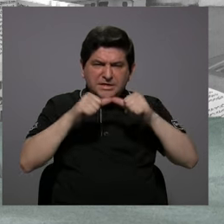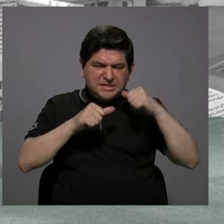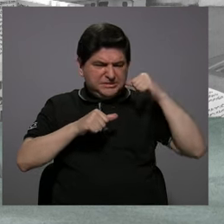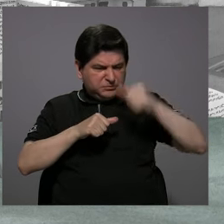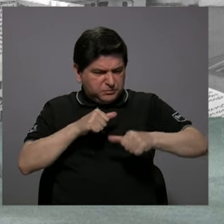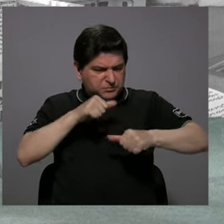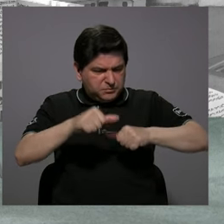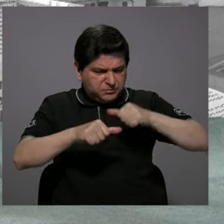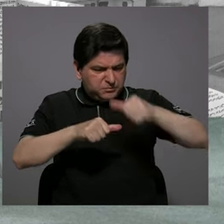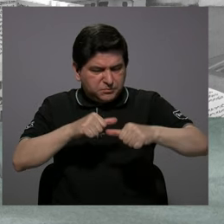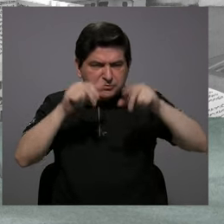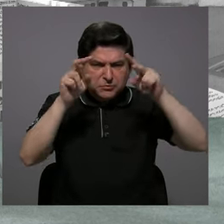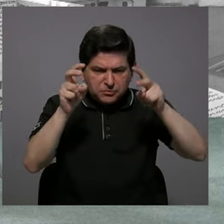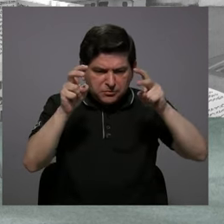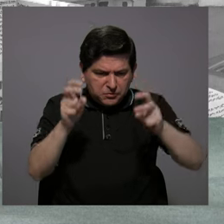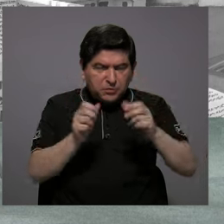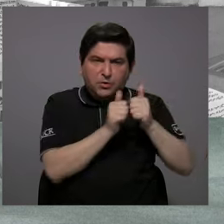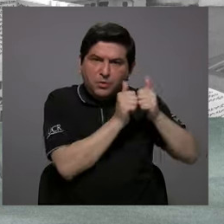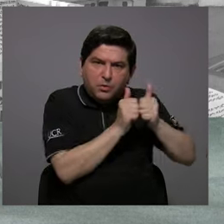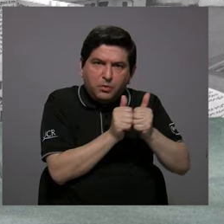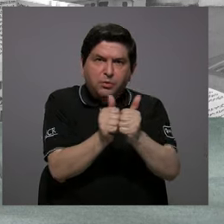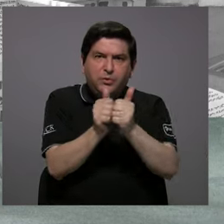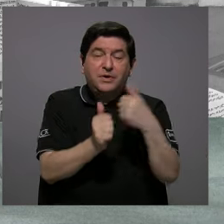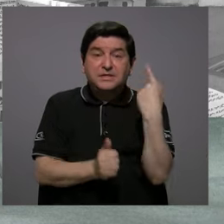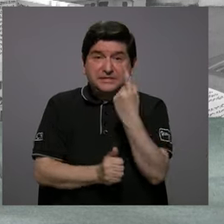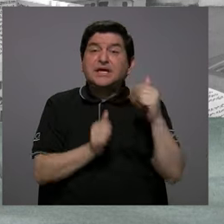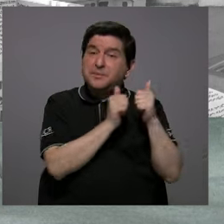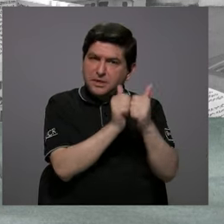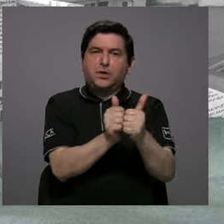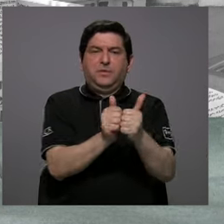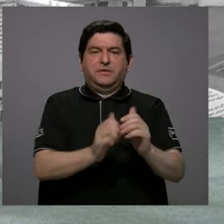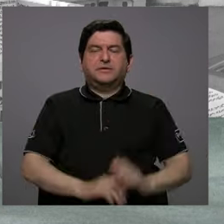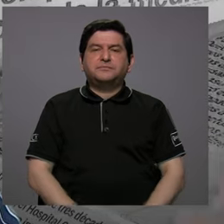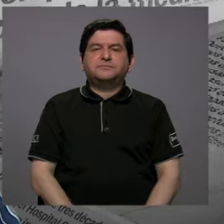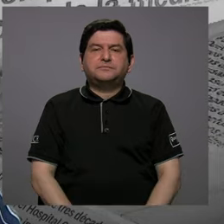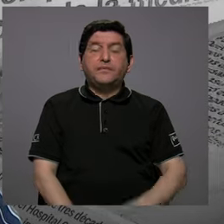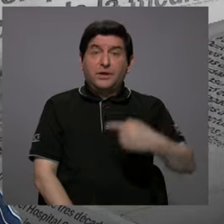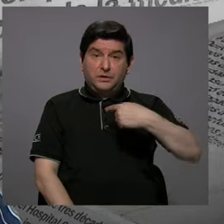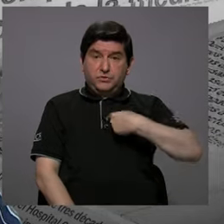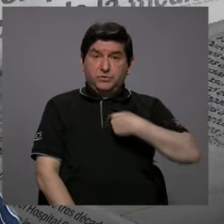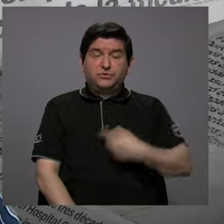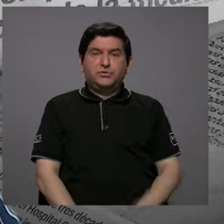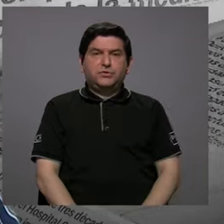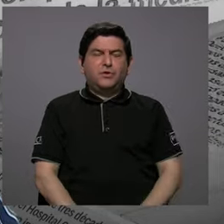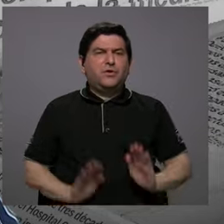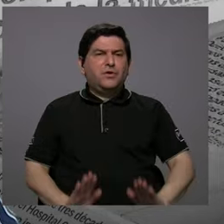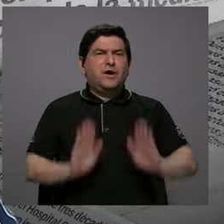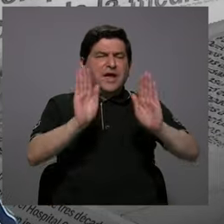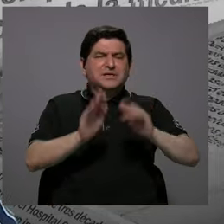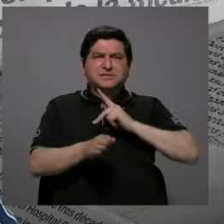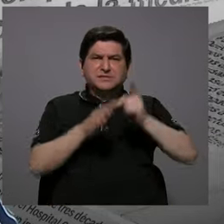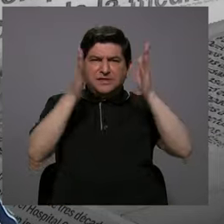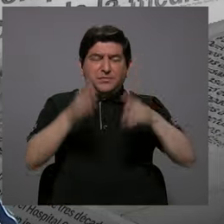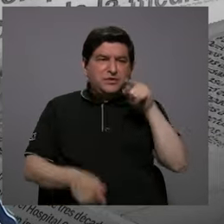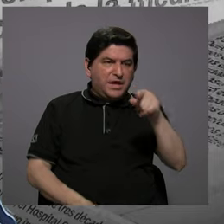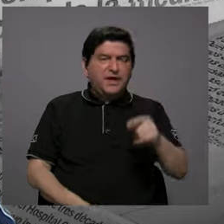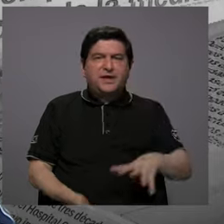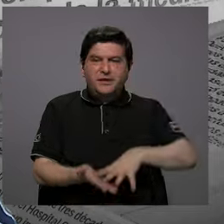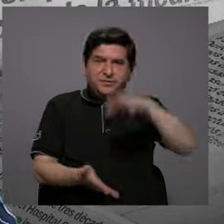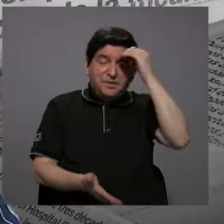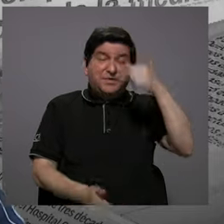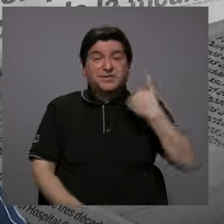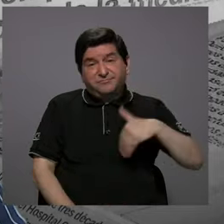batallando en estos temas acompañando siempre acompañando no yo he tenido grandes profesionales que aprendí de ellos y son